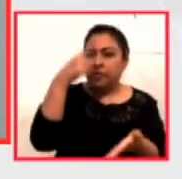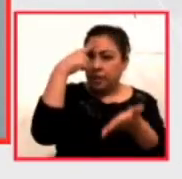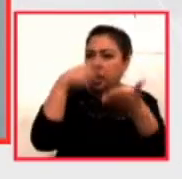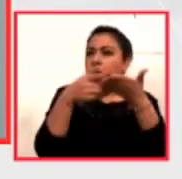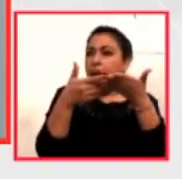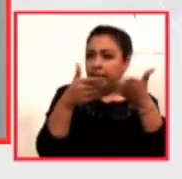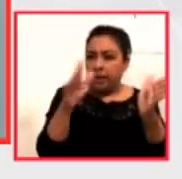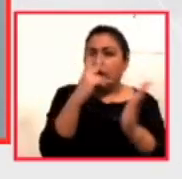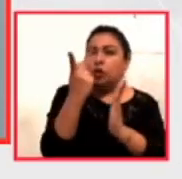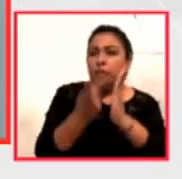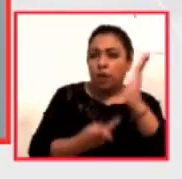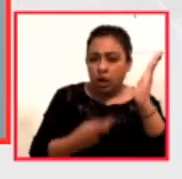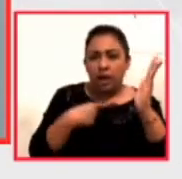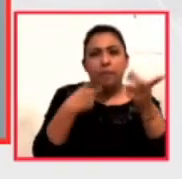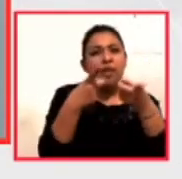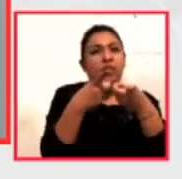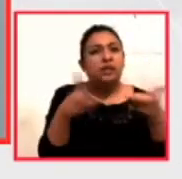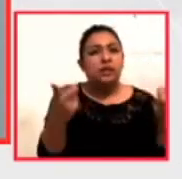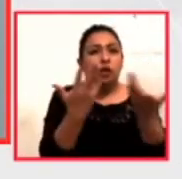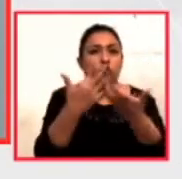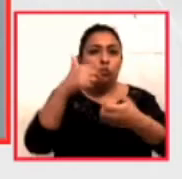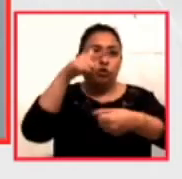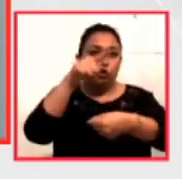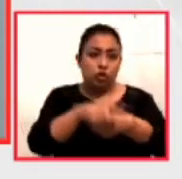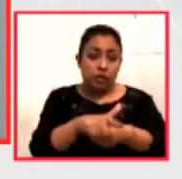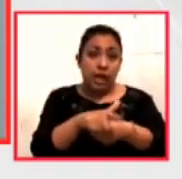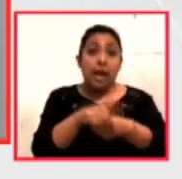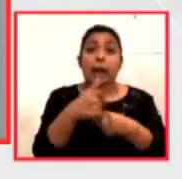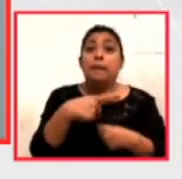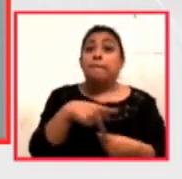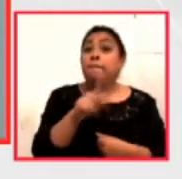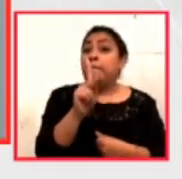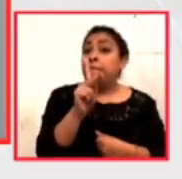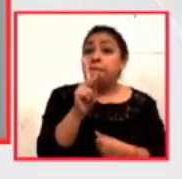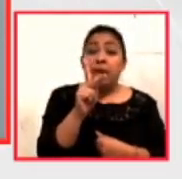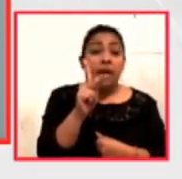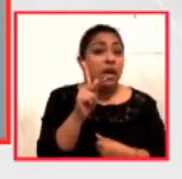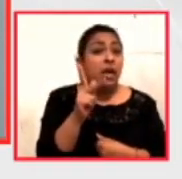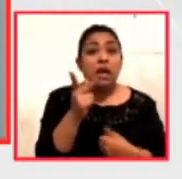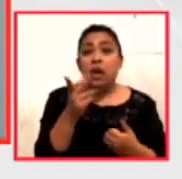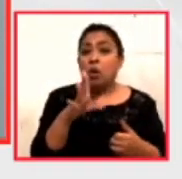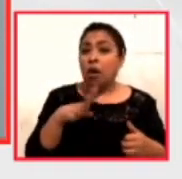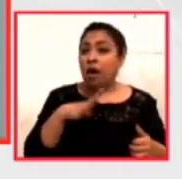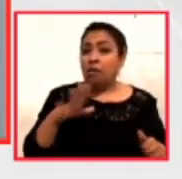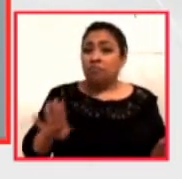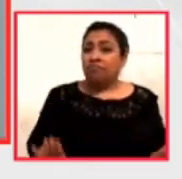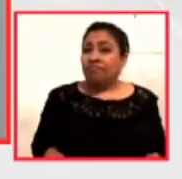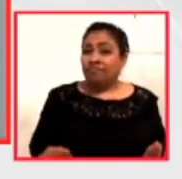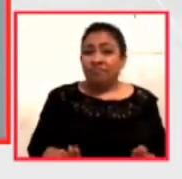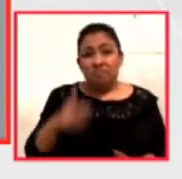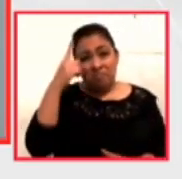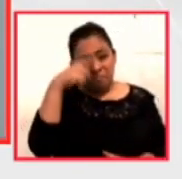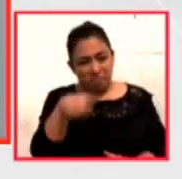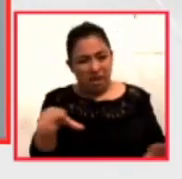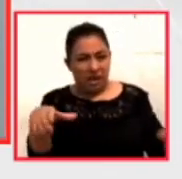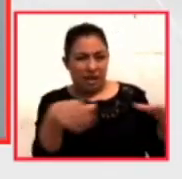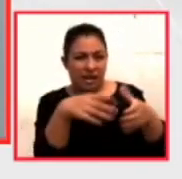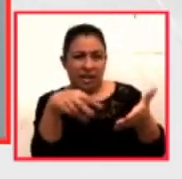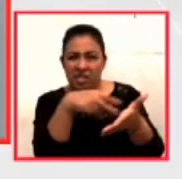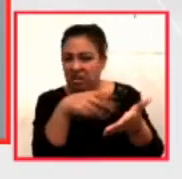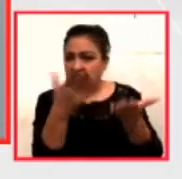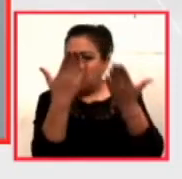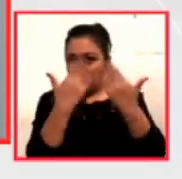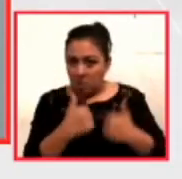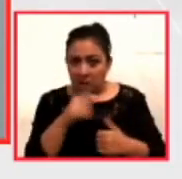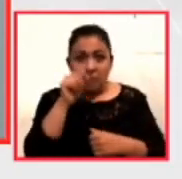de desarrollo social, pero no tienen aspectos específicos para el sector de la danza, ni están